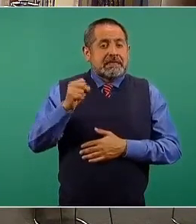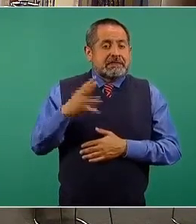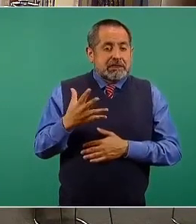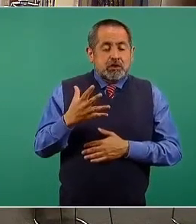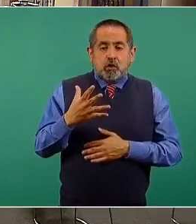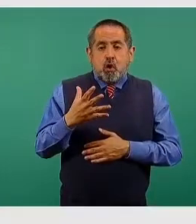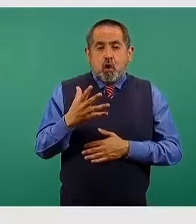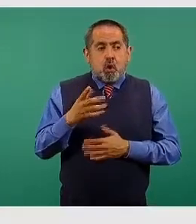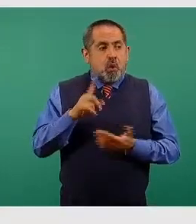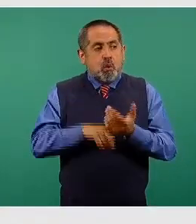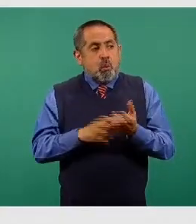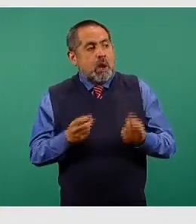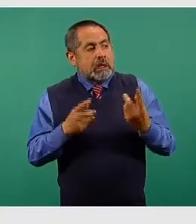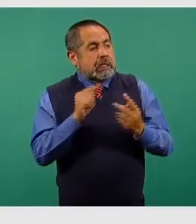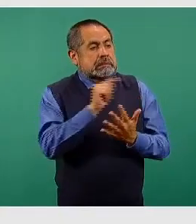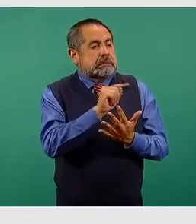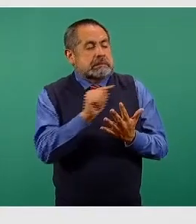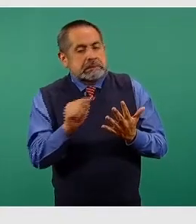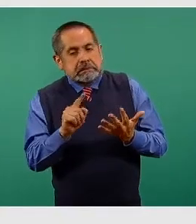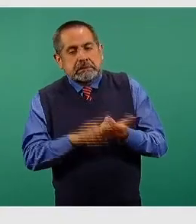2.283.465 casos estimados,